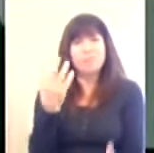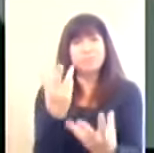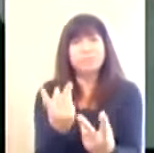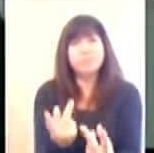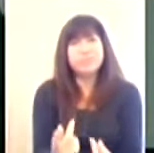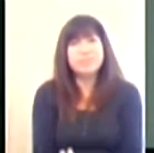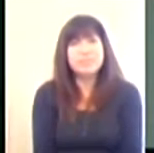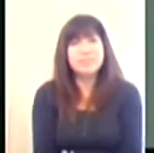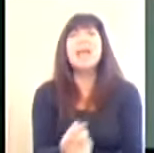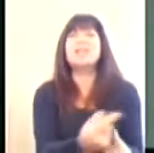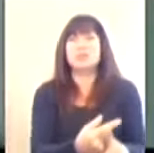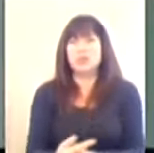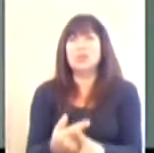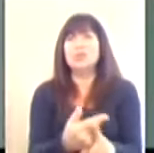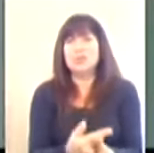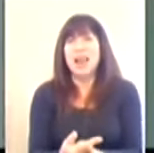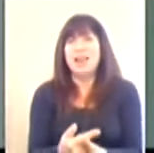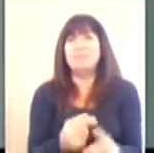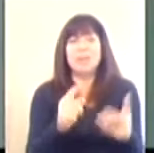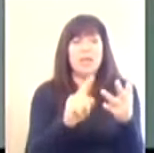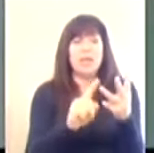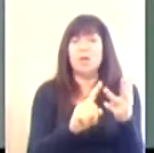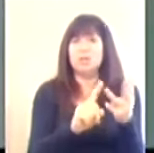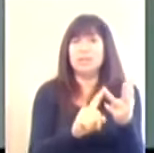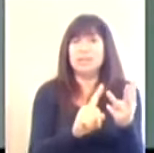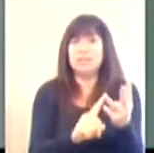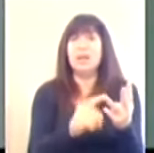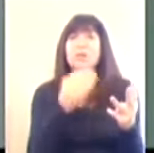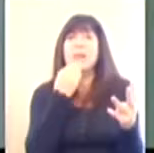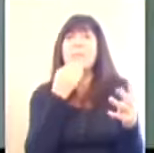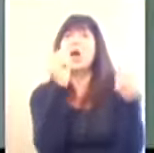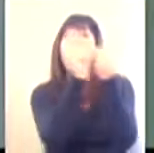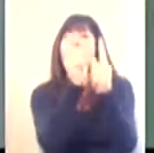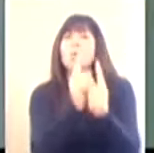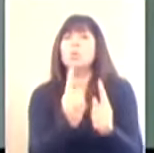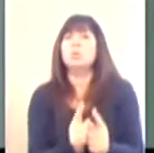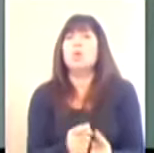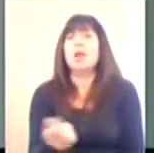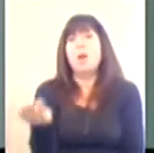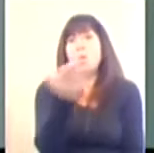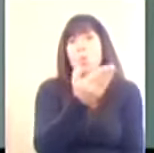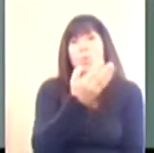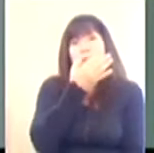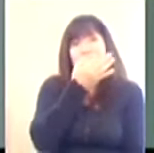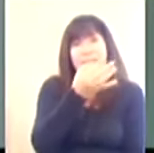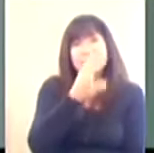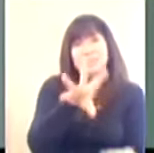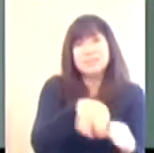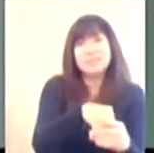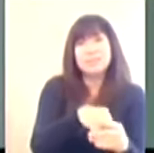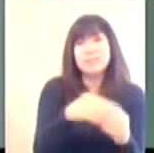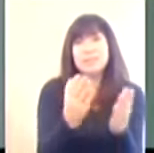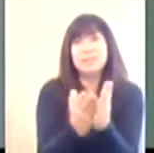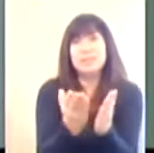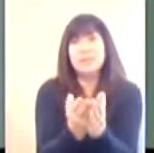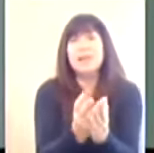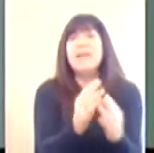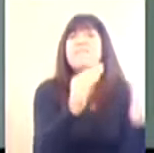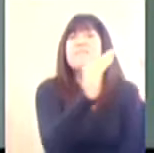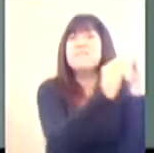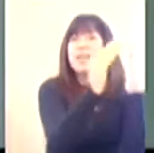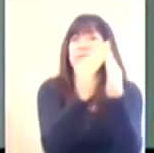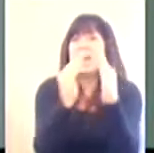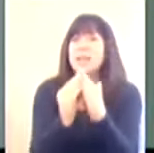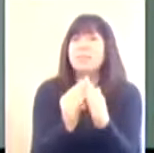¿ya? Y lo tercero, que es justamente unas conclusiones que ustedes plantean dentro del estudio, es que la vivienda pareciera ser